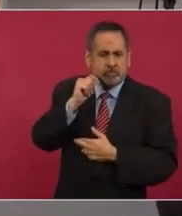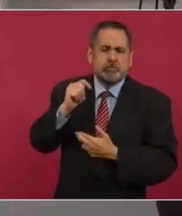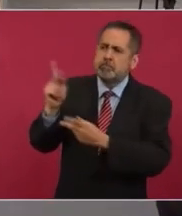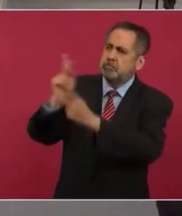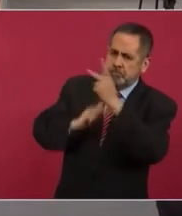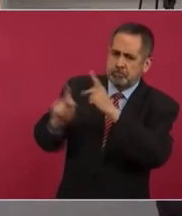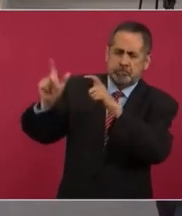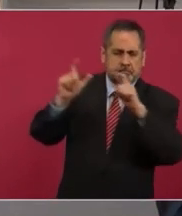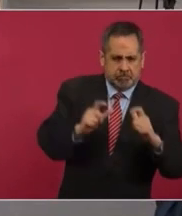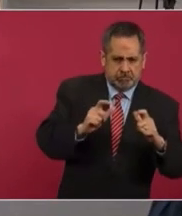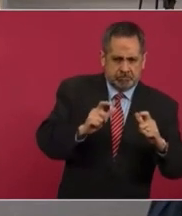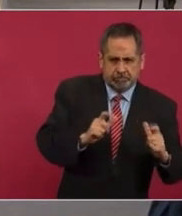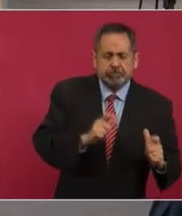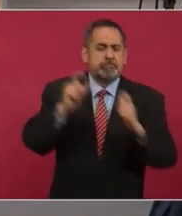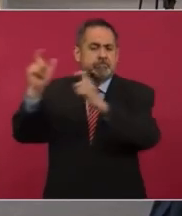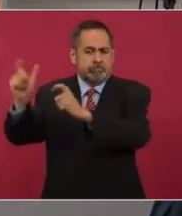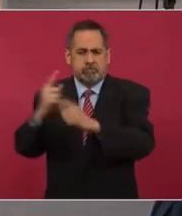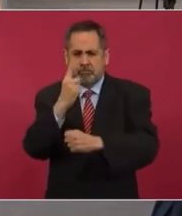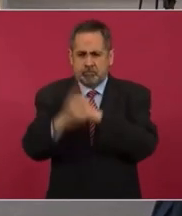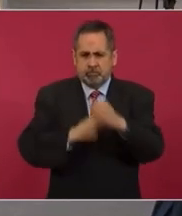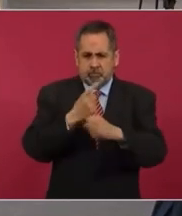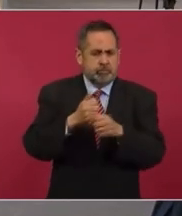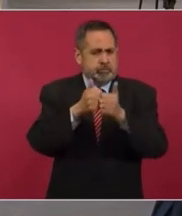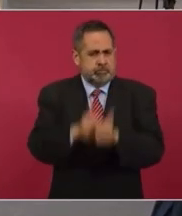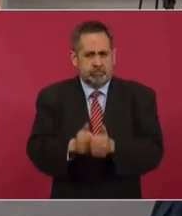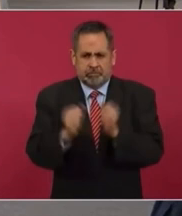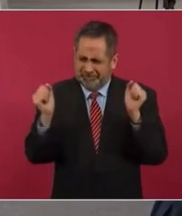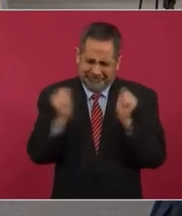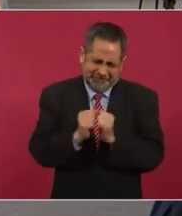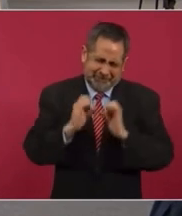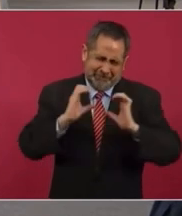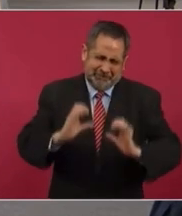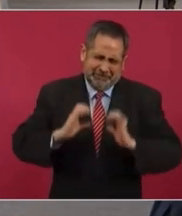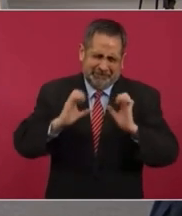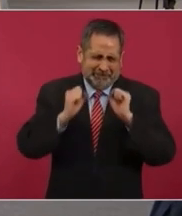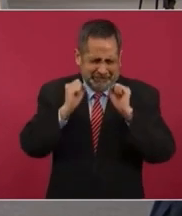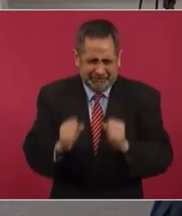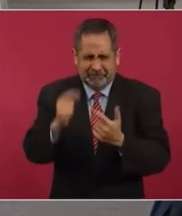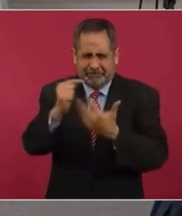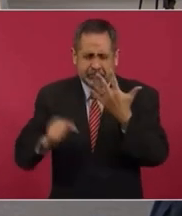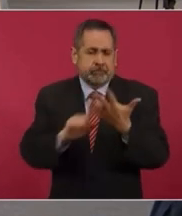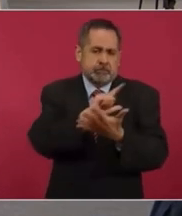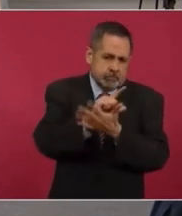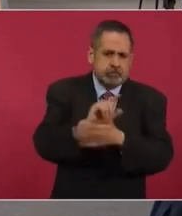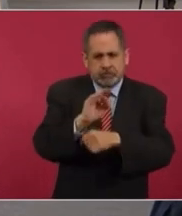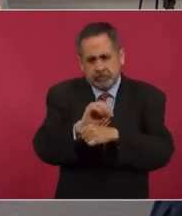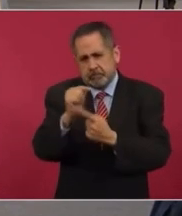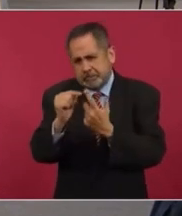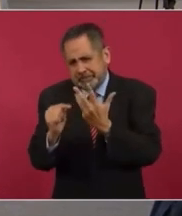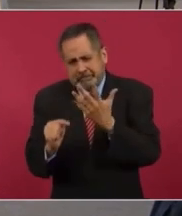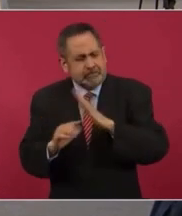en no. un plazo no mayor a un año, con todas las seguridades y fundamentos jurídicos que nos